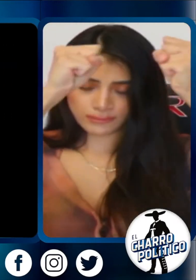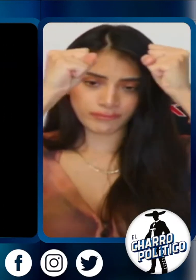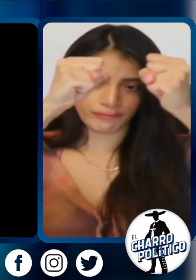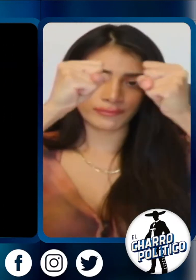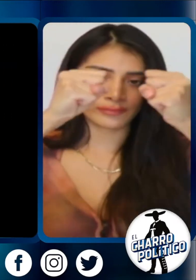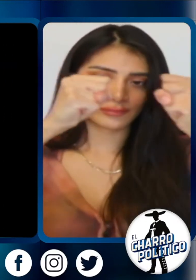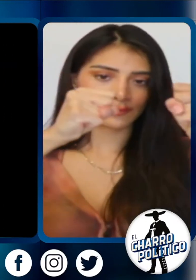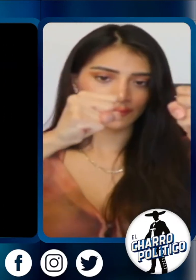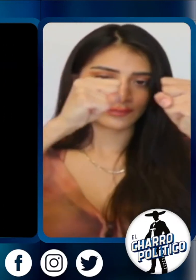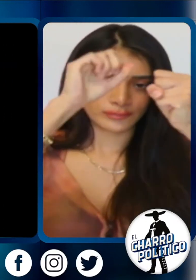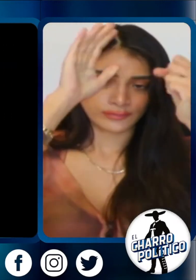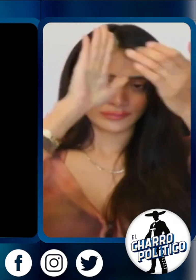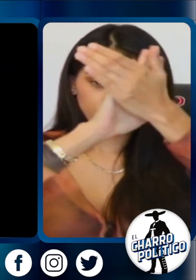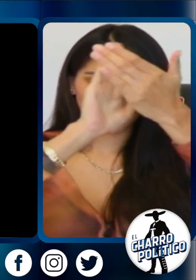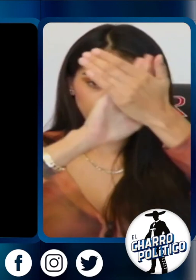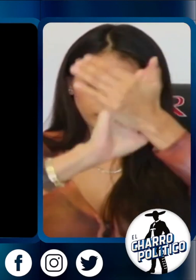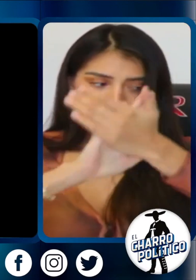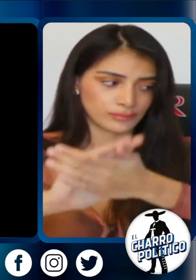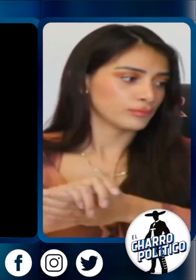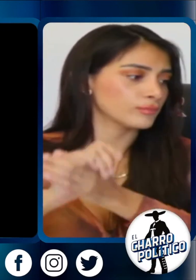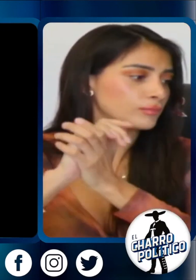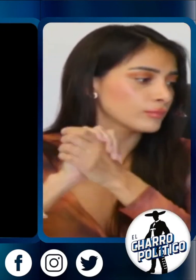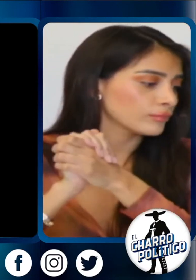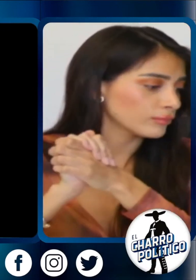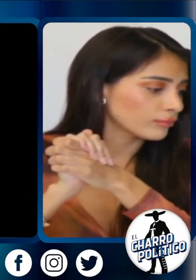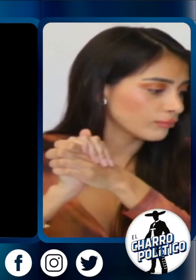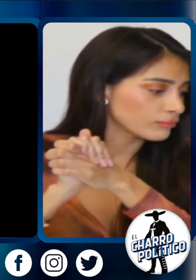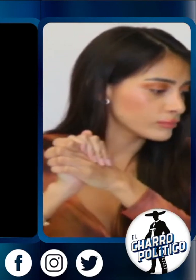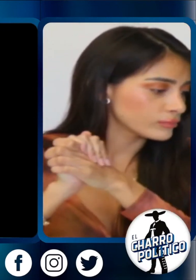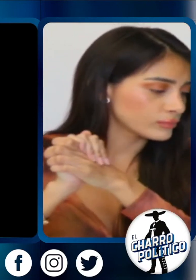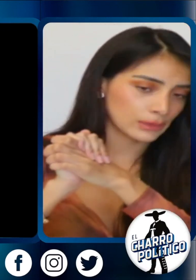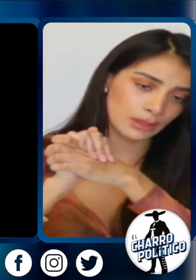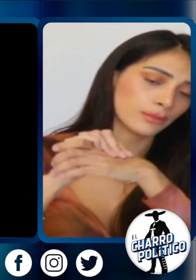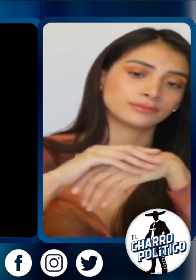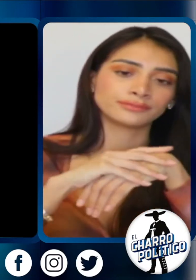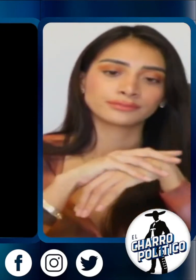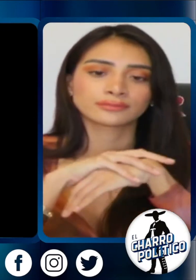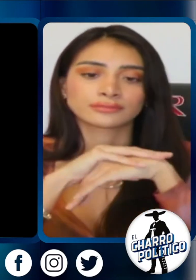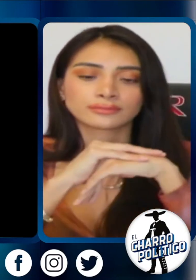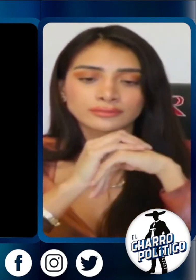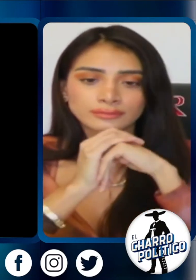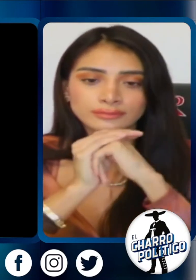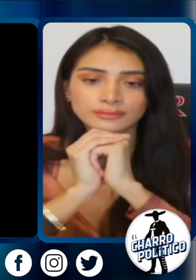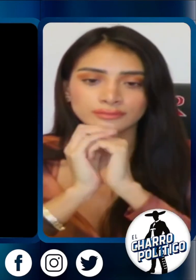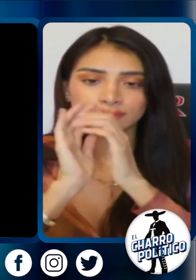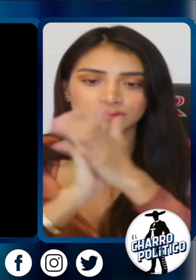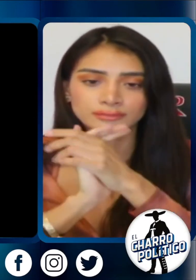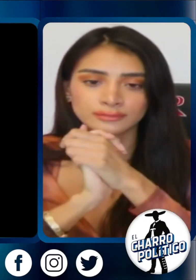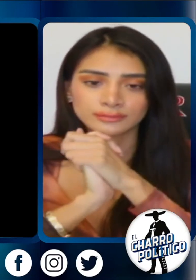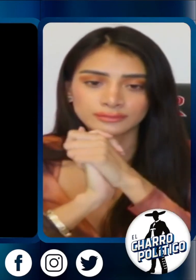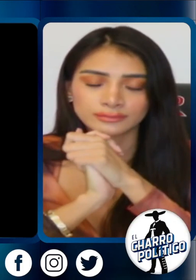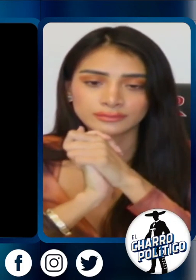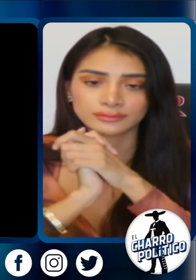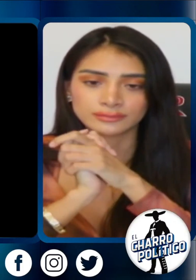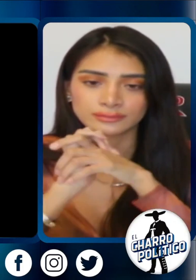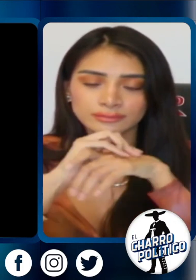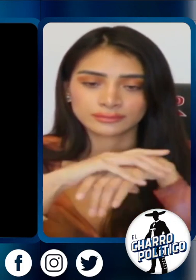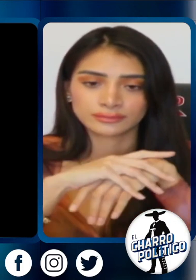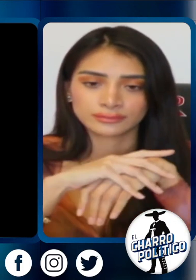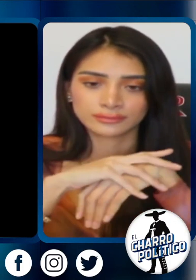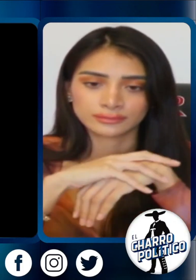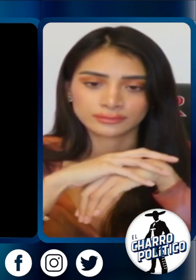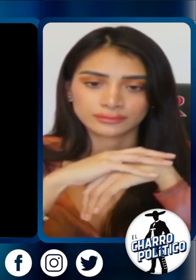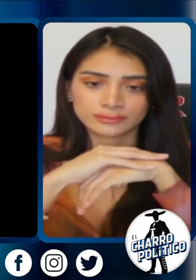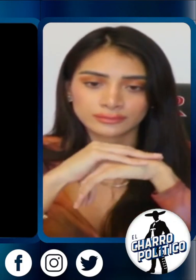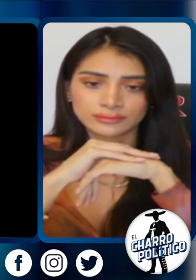falta la transformación en el Poder Judicial Federal. Decirte que es la misma cantaleta de su parte, que te van a mantener privilegios, luchos y